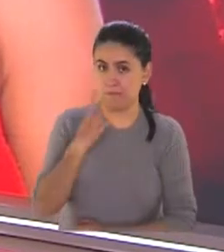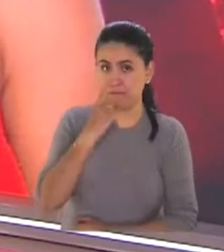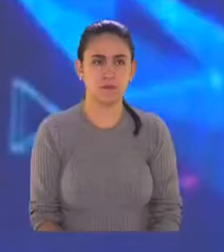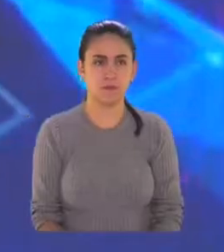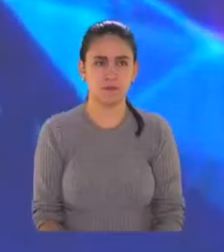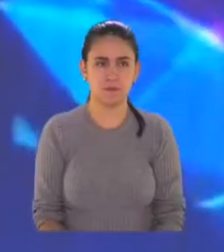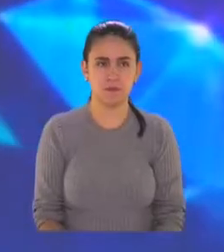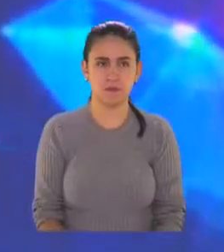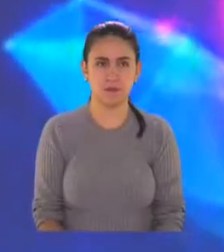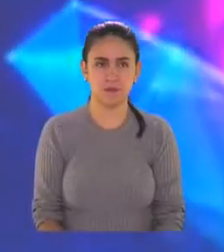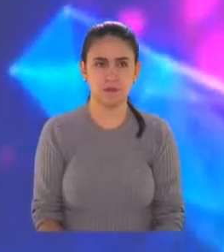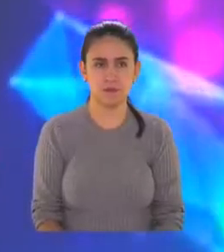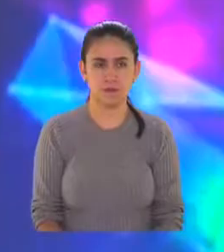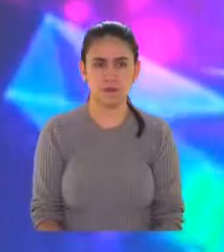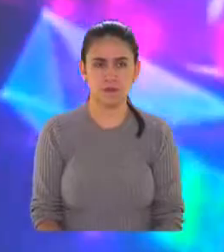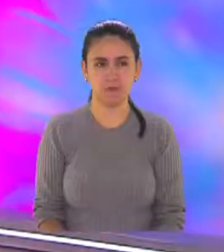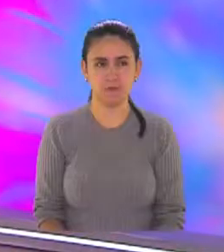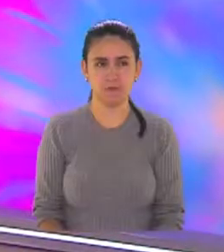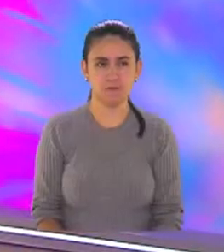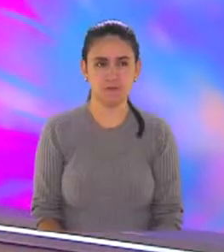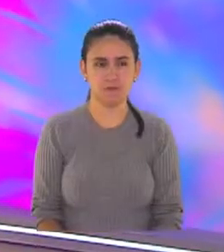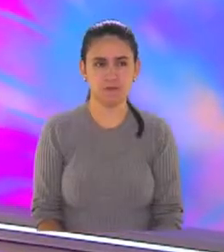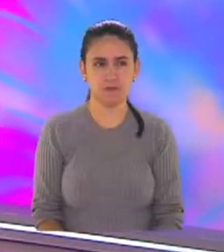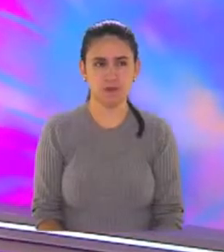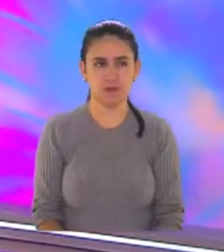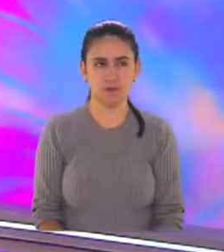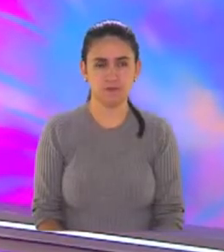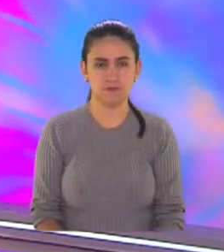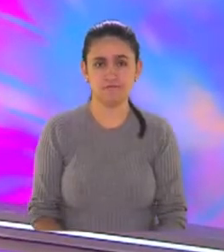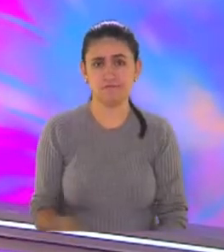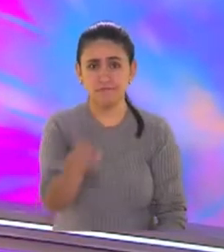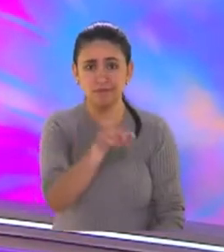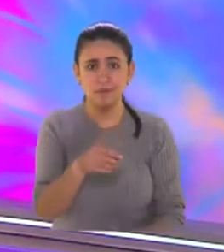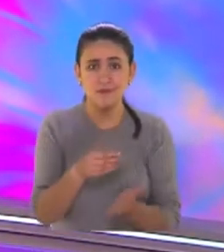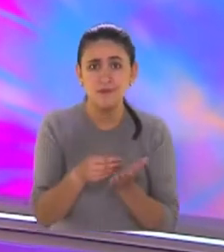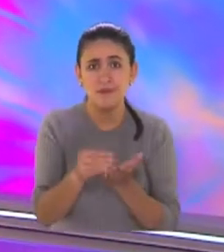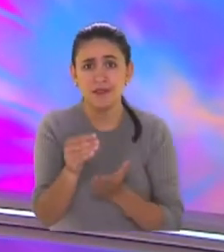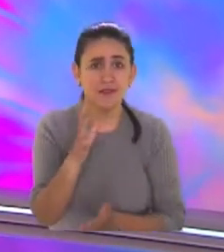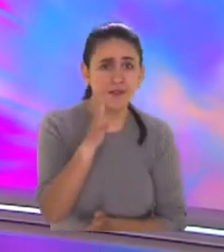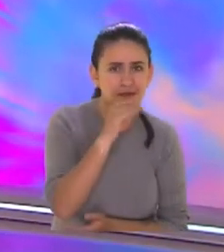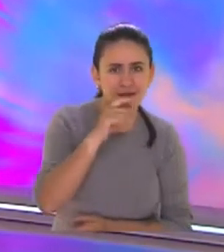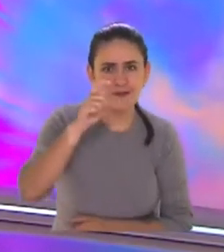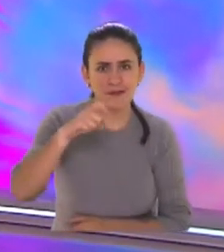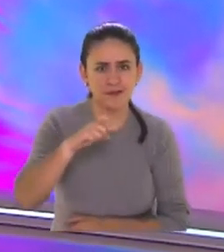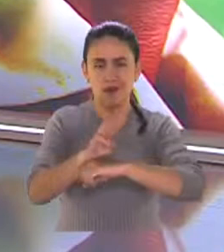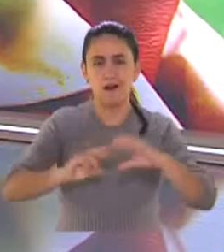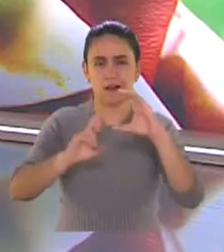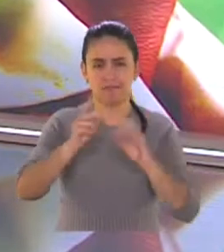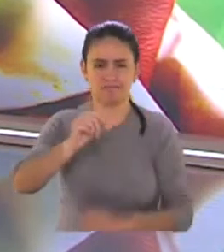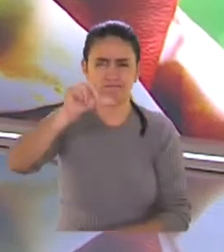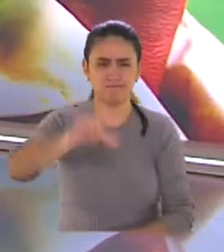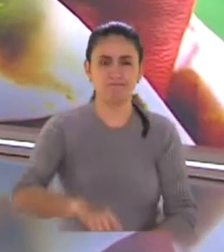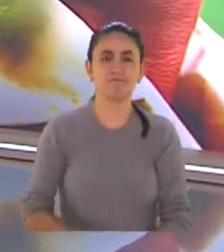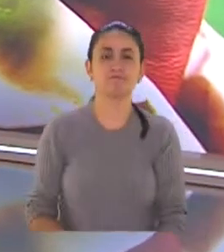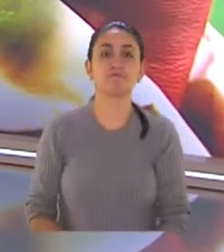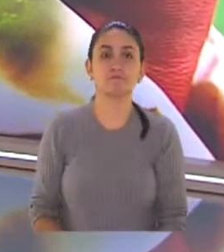porque Barbie Hero es la pasión. Y si no alcanzaste a aprovechar las promociones del Cyberlunes, y